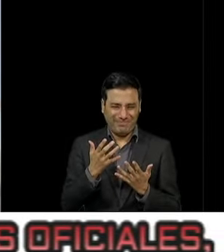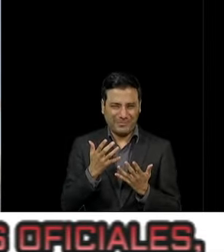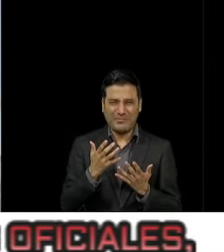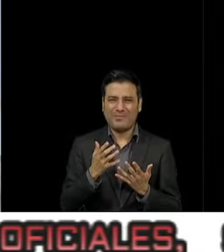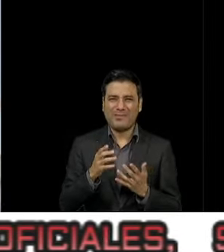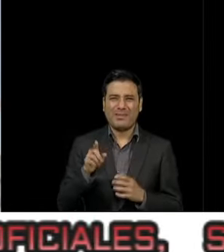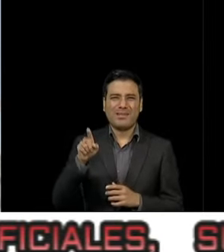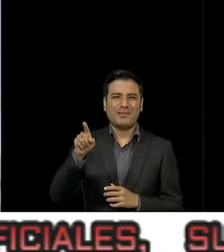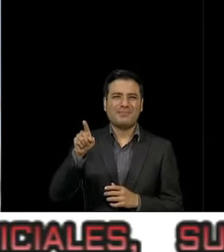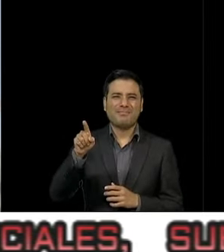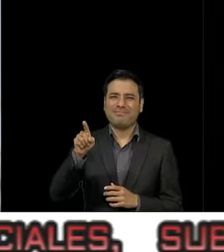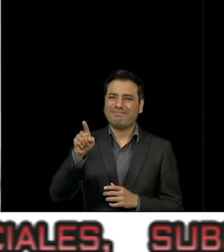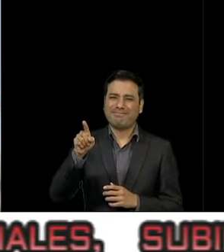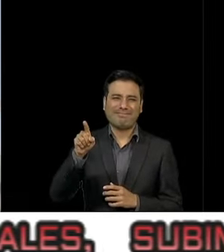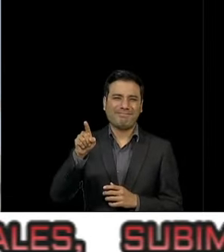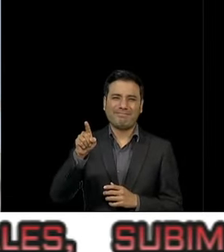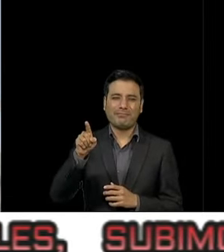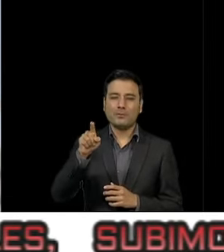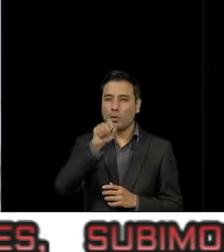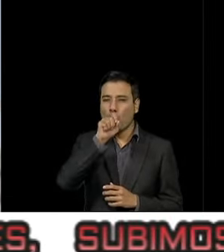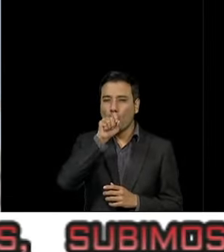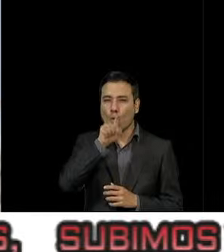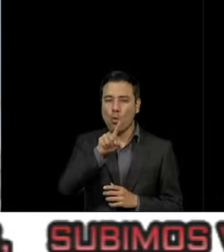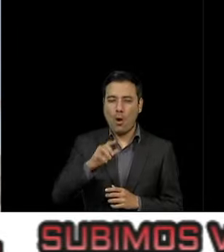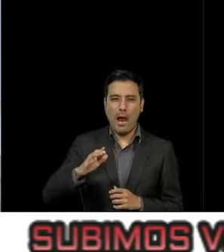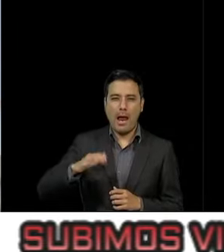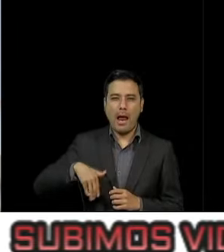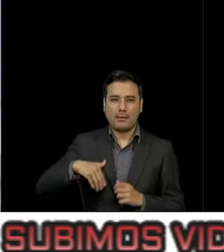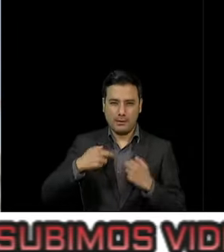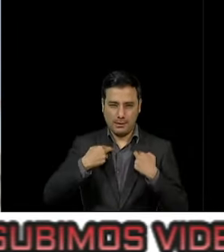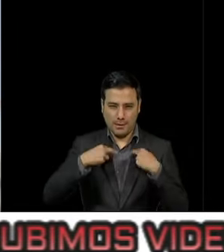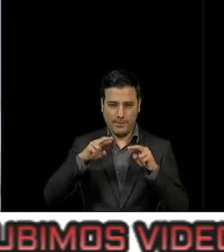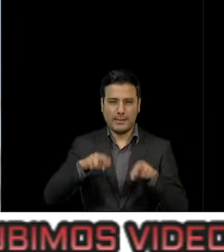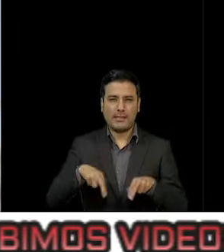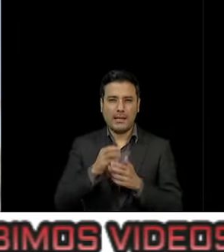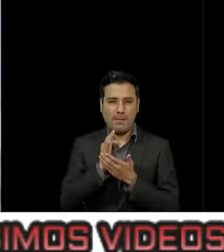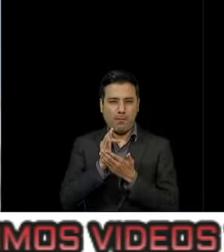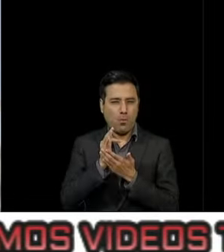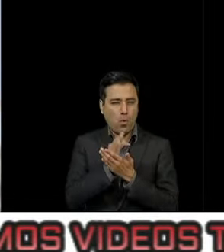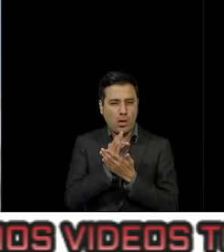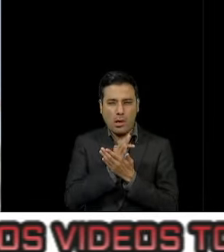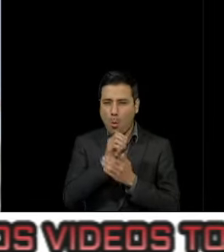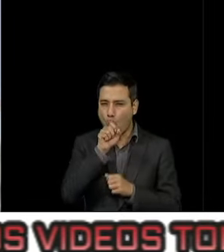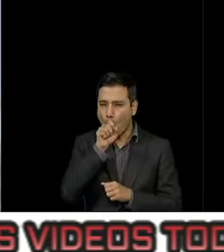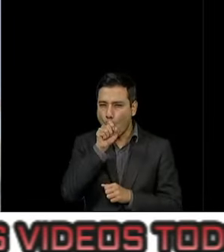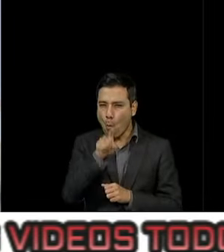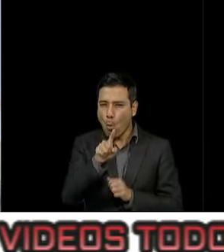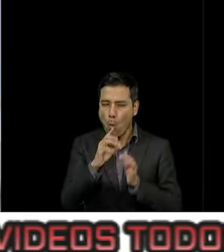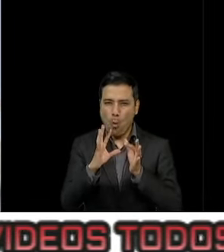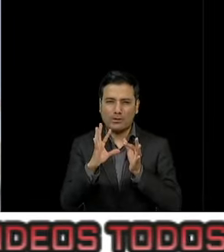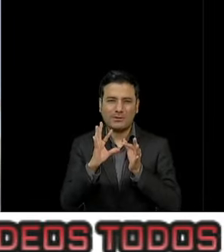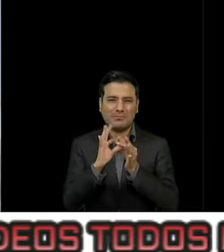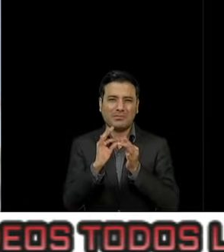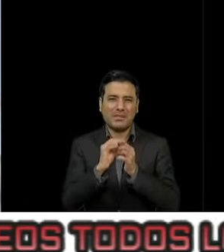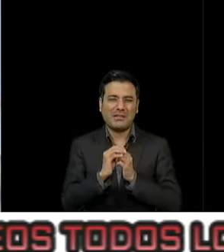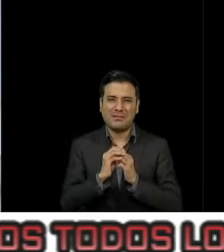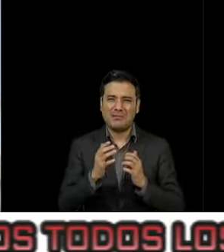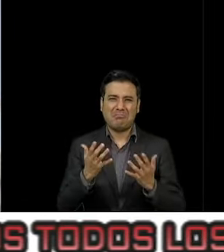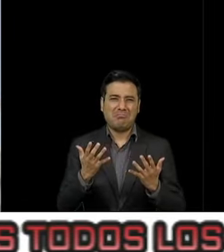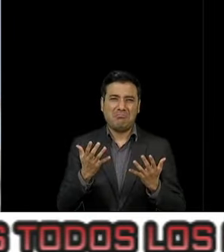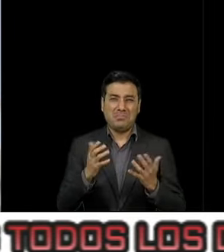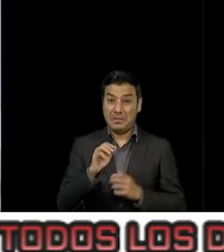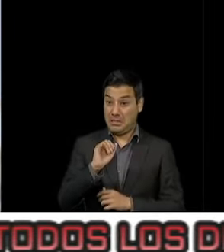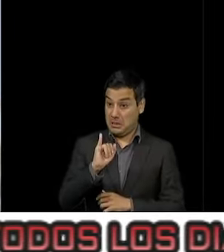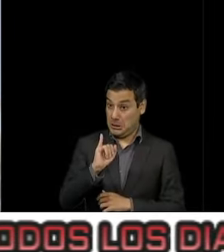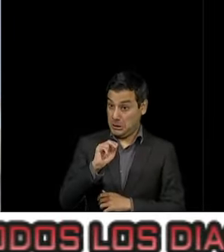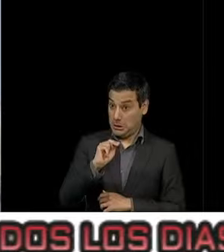de iniciativas que comentaba el representante de Morena en su intervención, de que no quieren apropiarse del